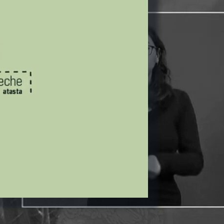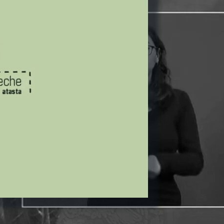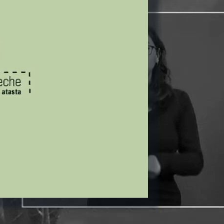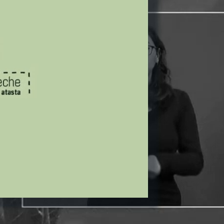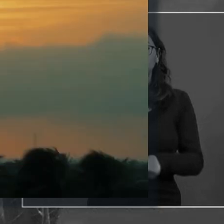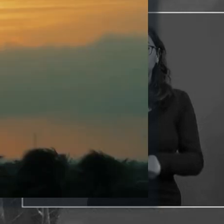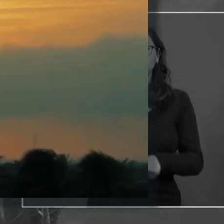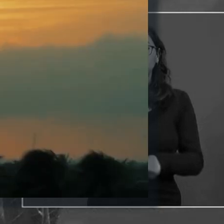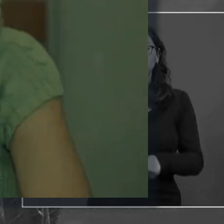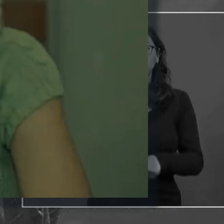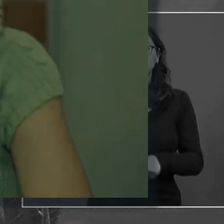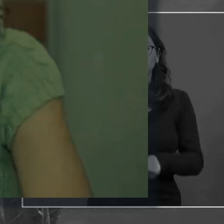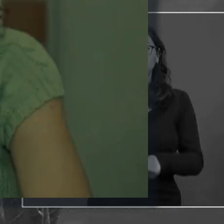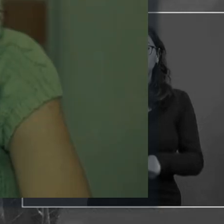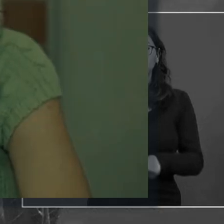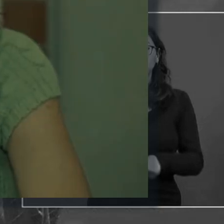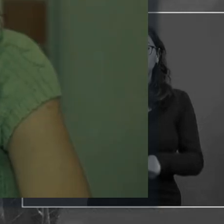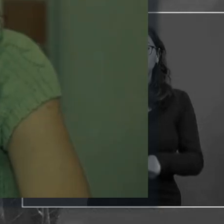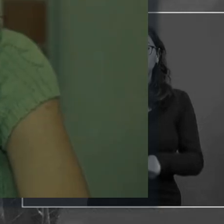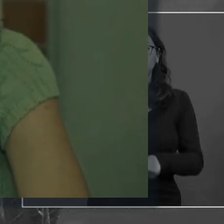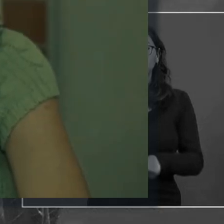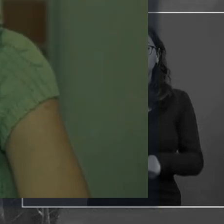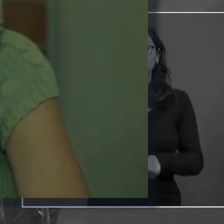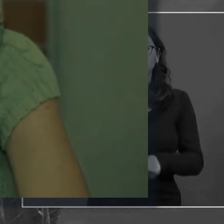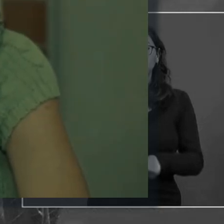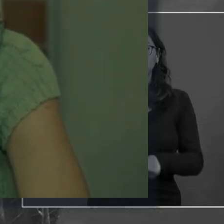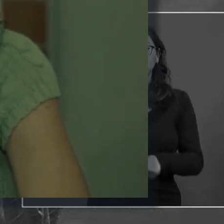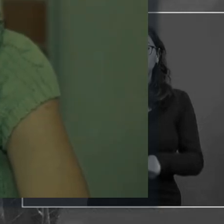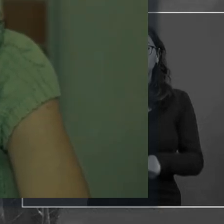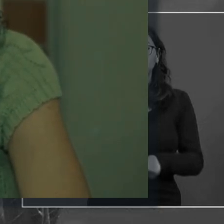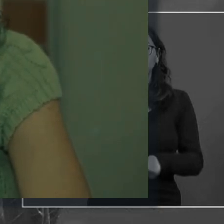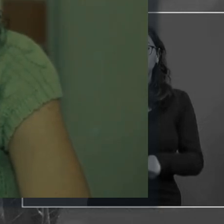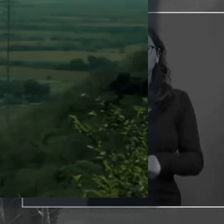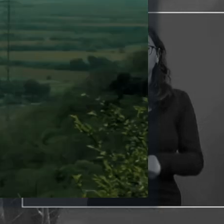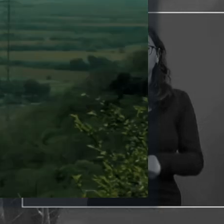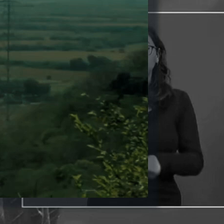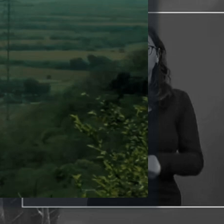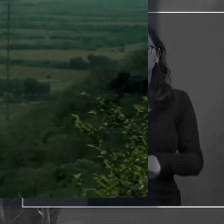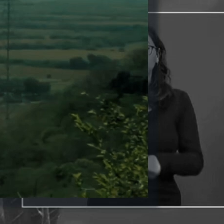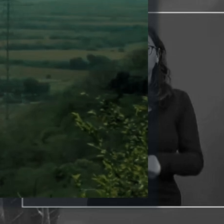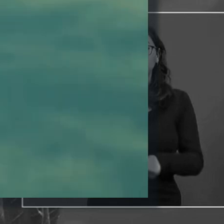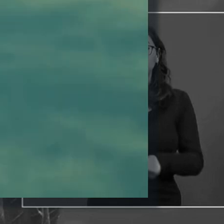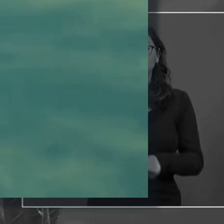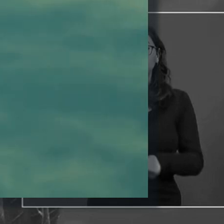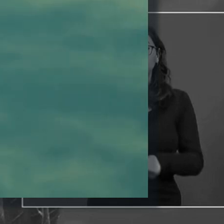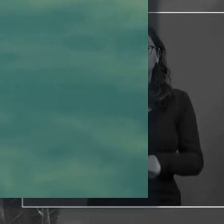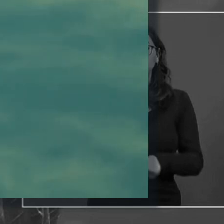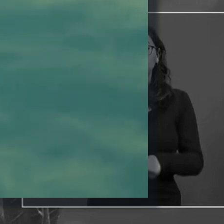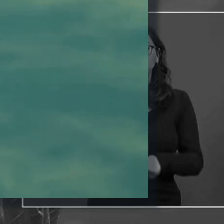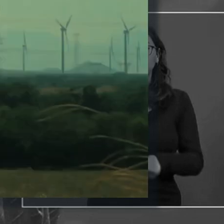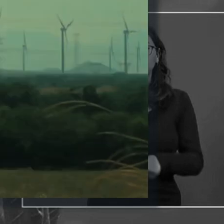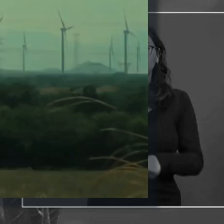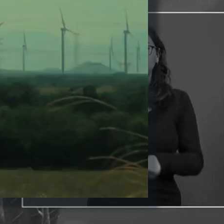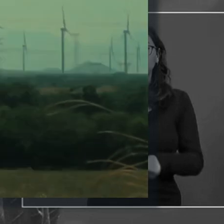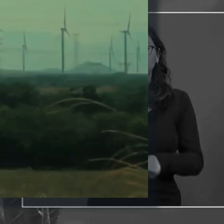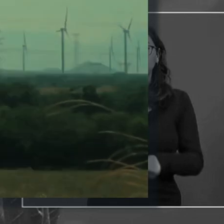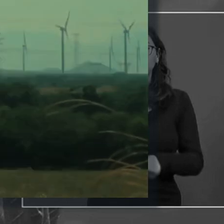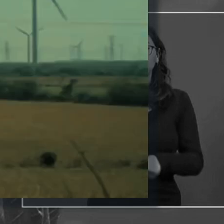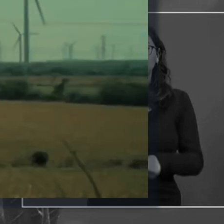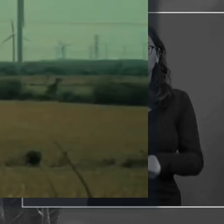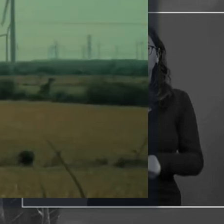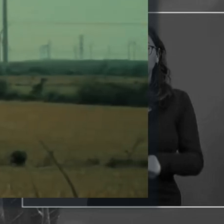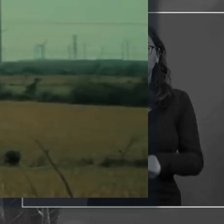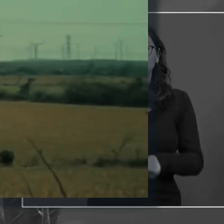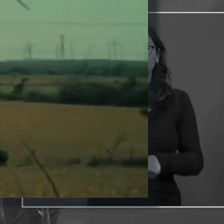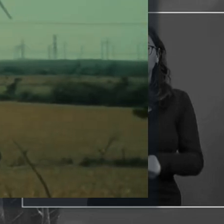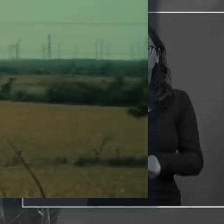y Tula, Hidalgo. Pero una parte fundamental es el desarrollo de nuevas fuentes de energía, energías renovables, energías que provienen del sol, del viento, que deben ser parte